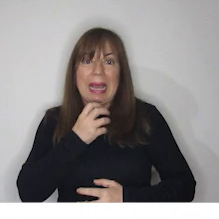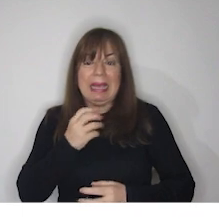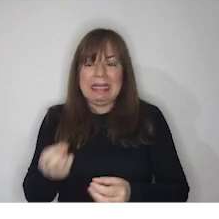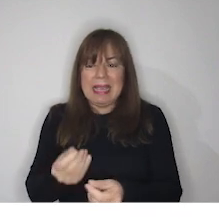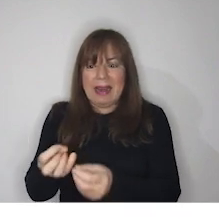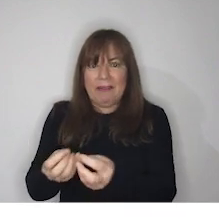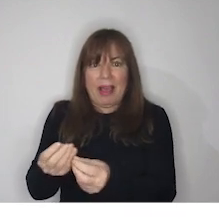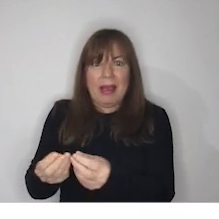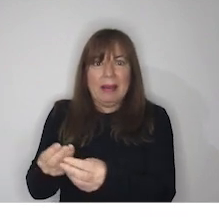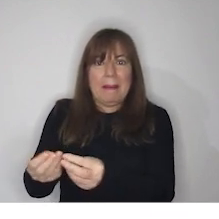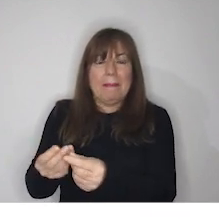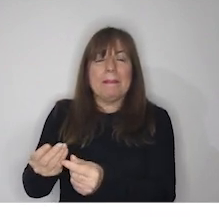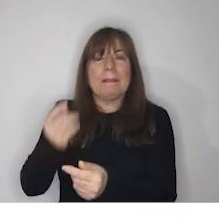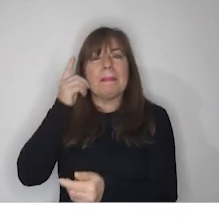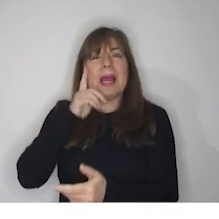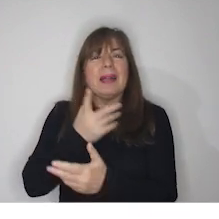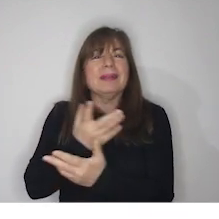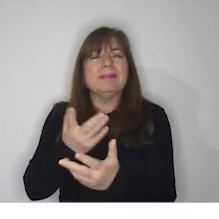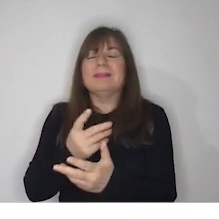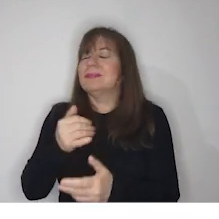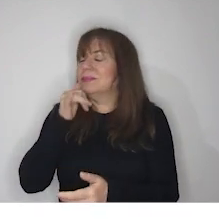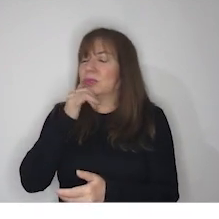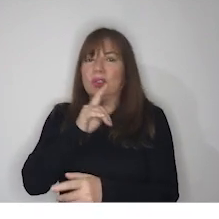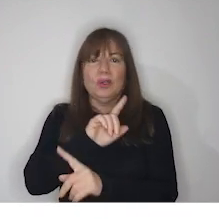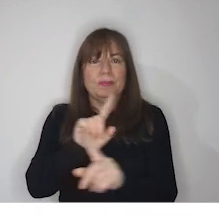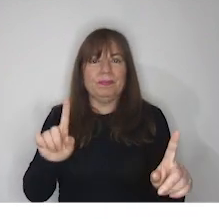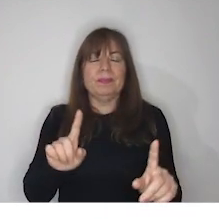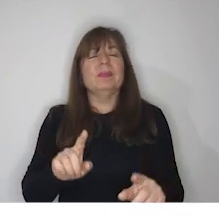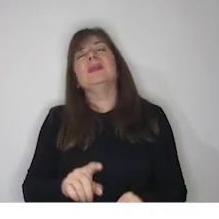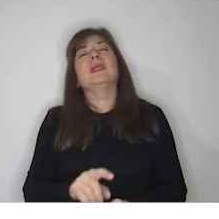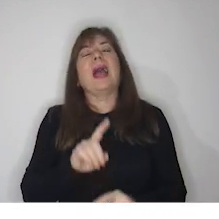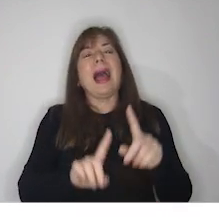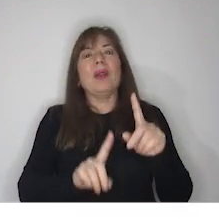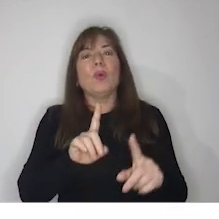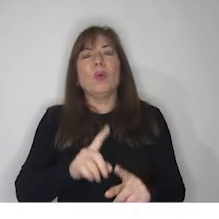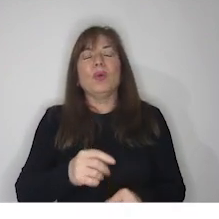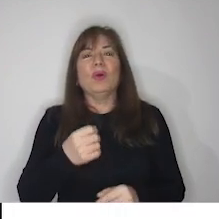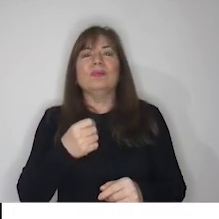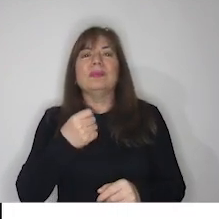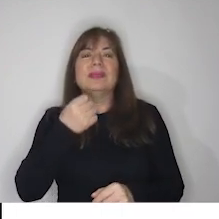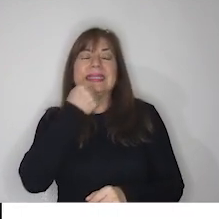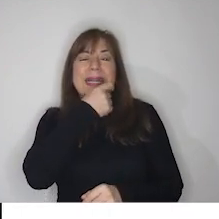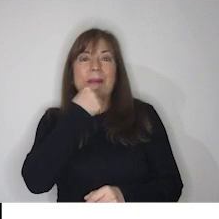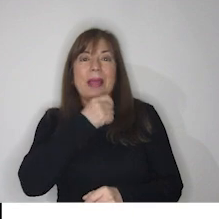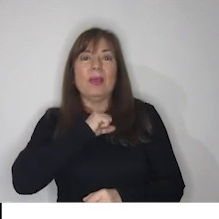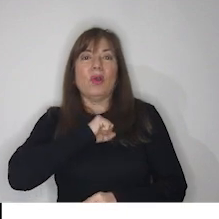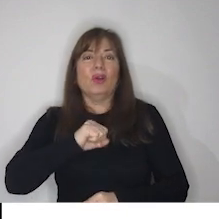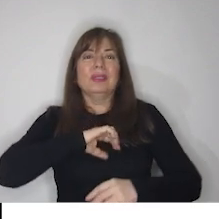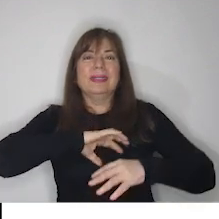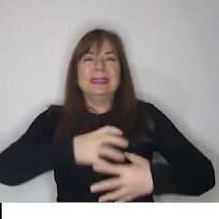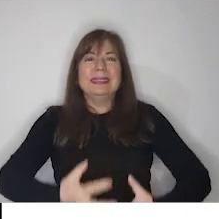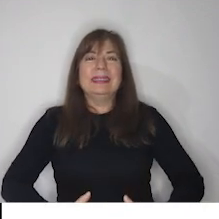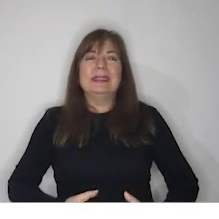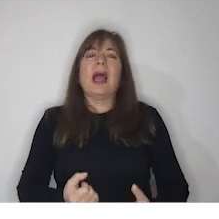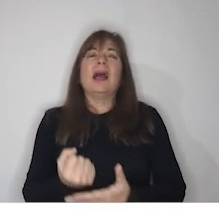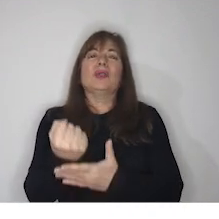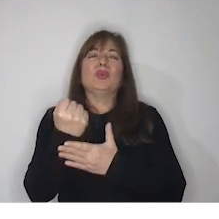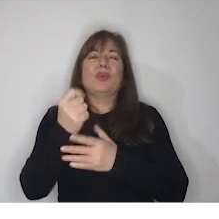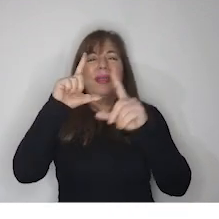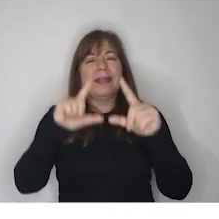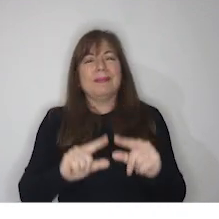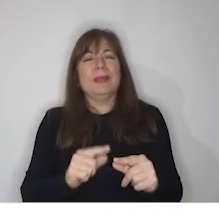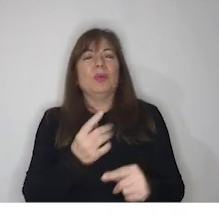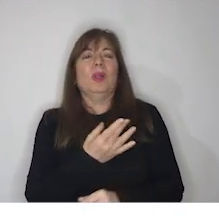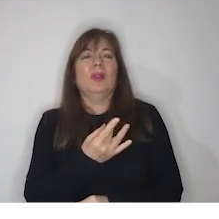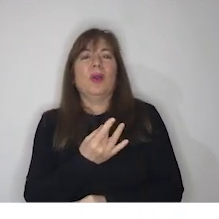de las hierbas que se utilizan normalmente para esto, no debes consumirlo. También hay algunos anticonceptivos que ayudan a disminuir el dolor y